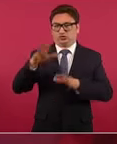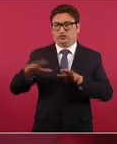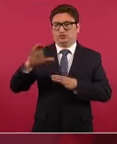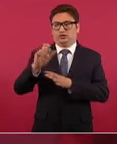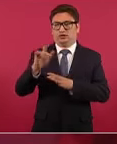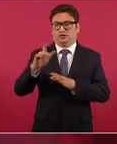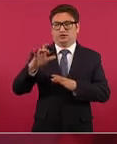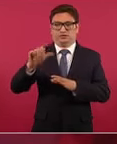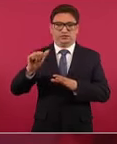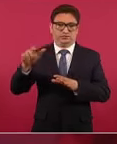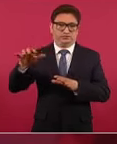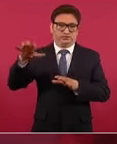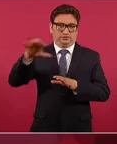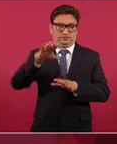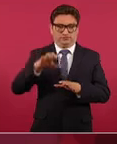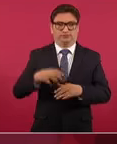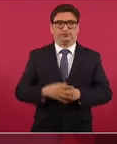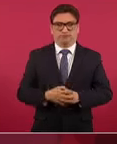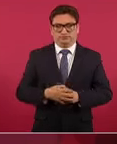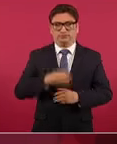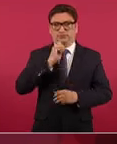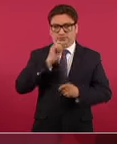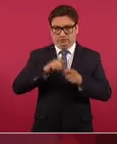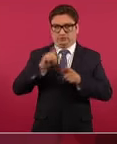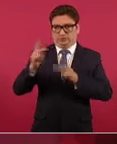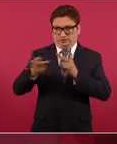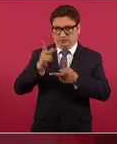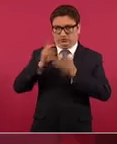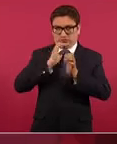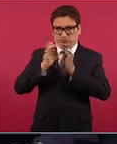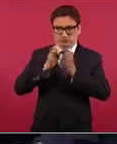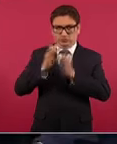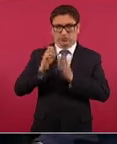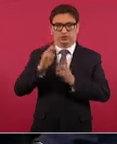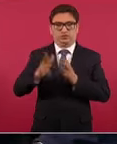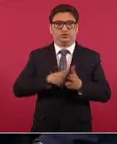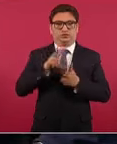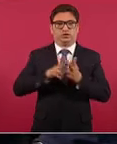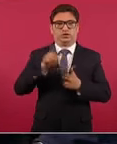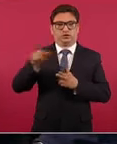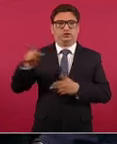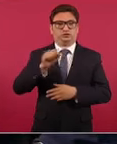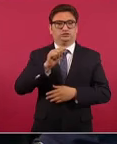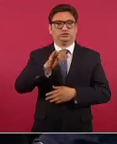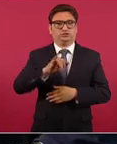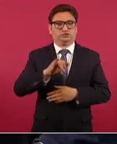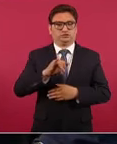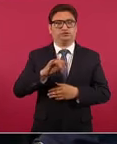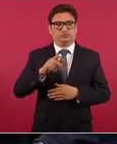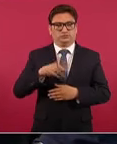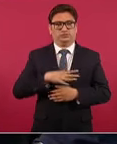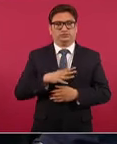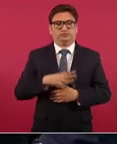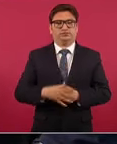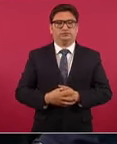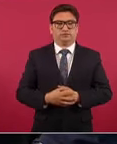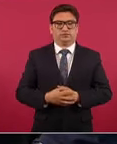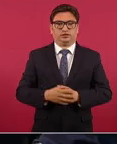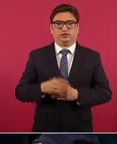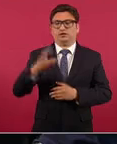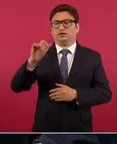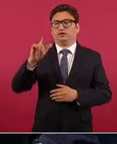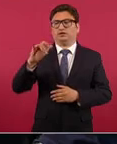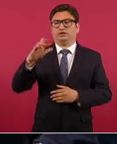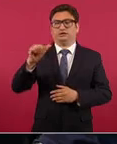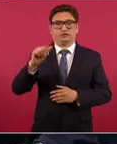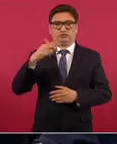k y que también encuesta se les preguntó por el tren maya y si quieren el 3 más bueno lo quieren a cali acá